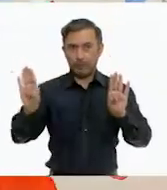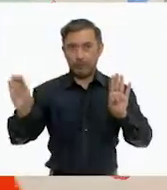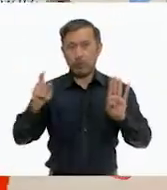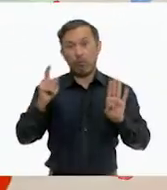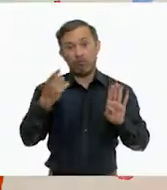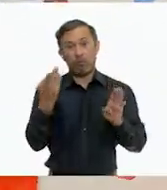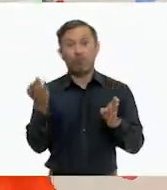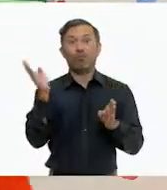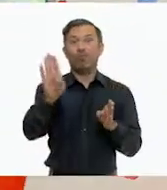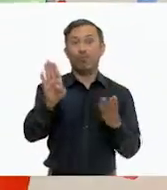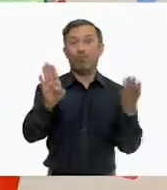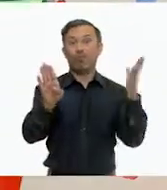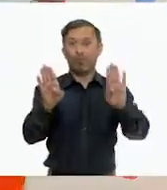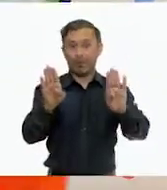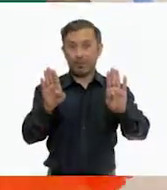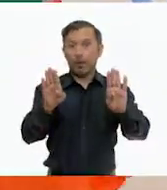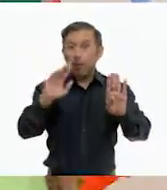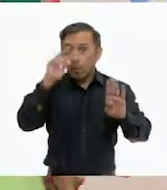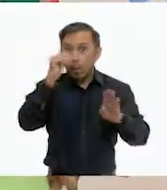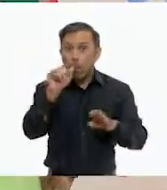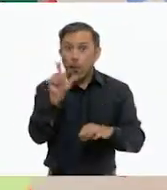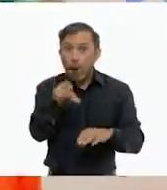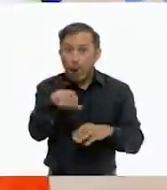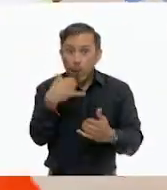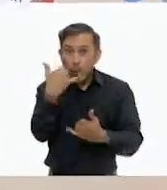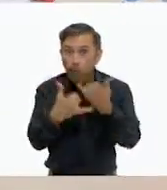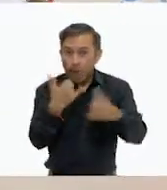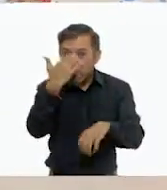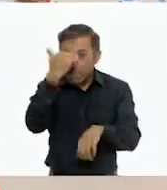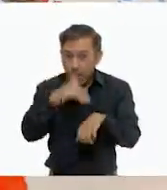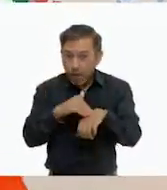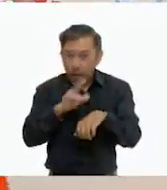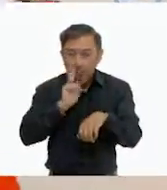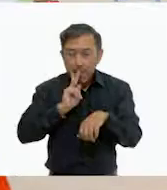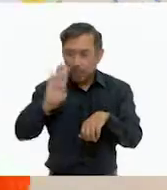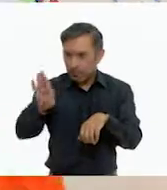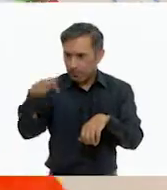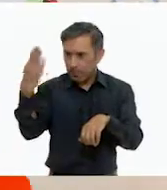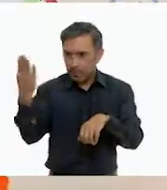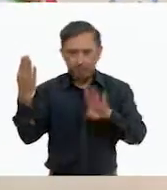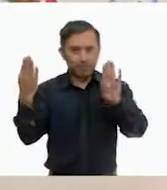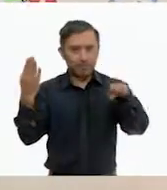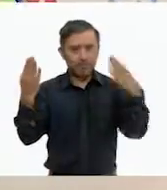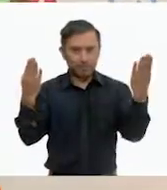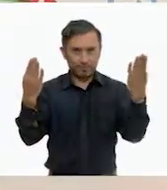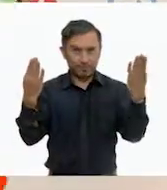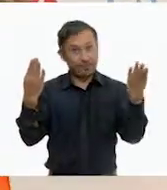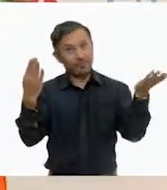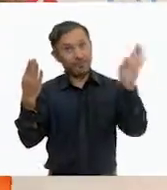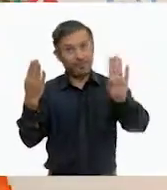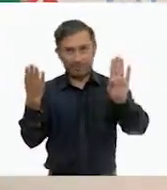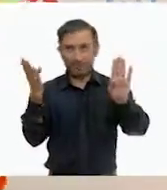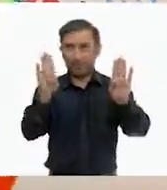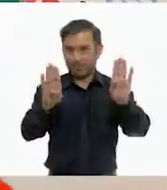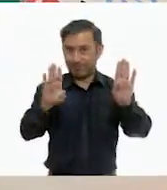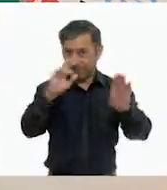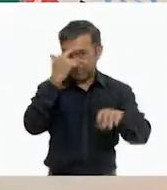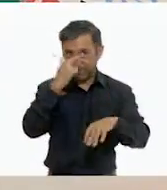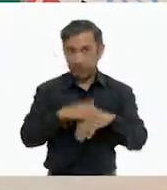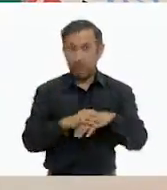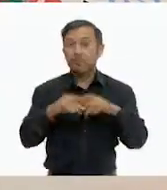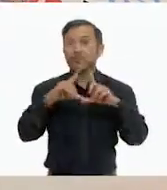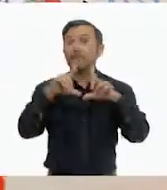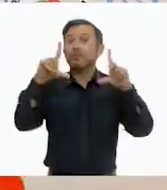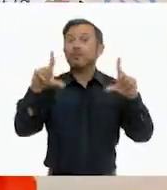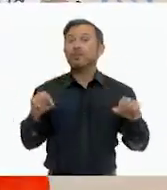que cuando jugamos al memorama, volteamos las tarjetas, verdad? En este caso son estas láminas. Yo no estoy